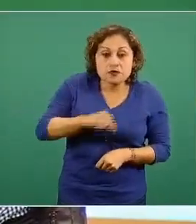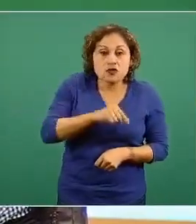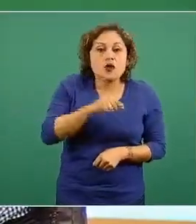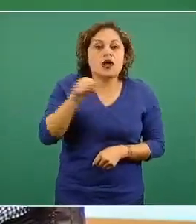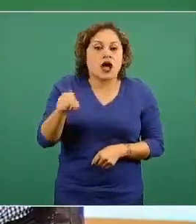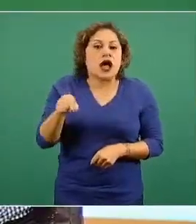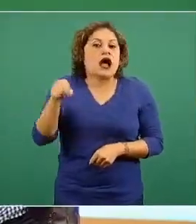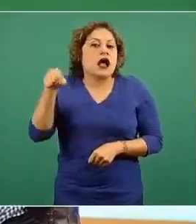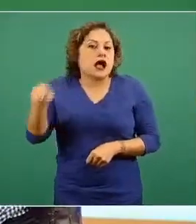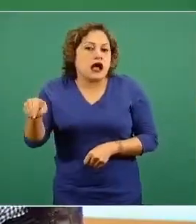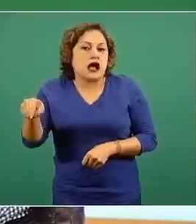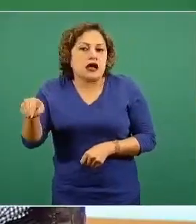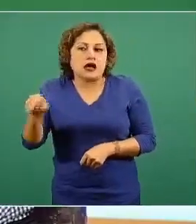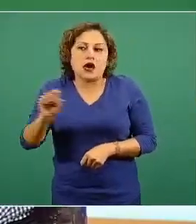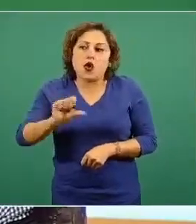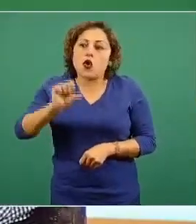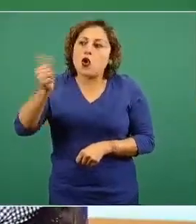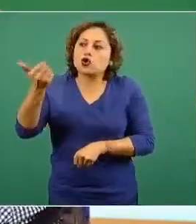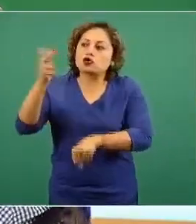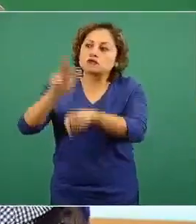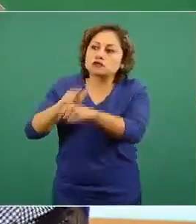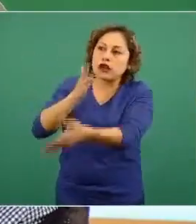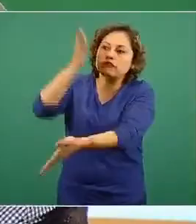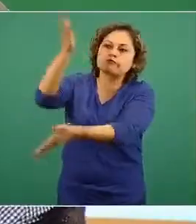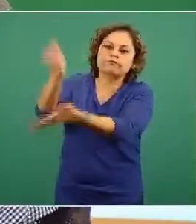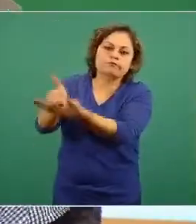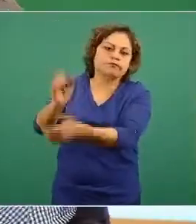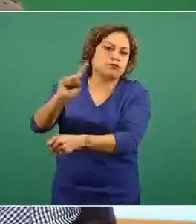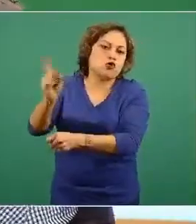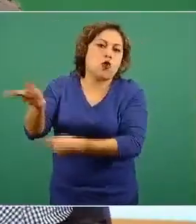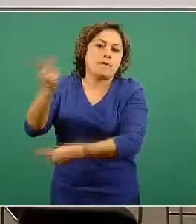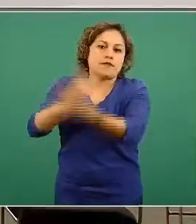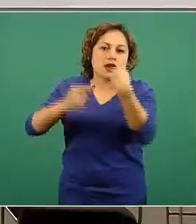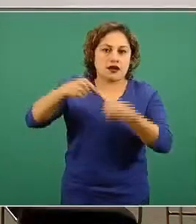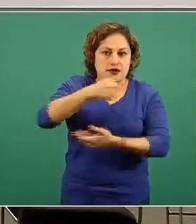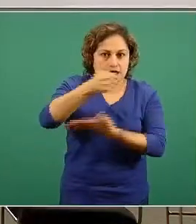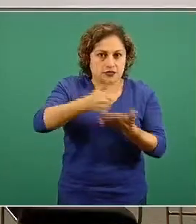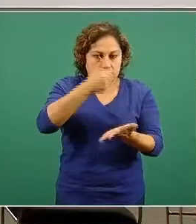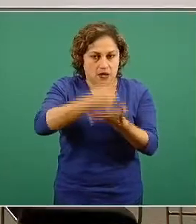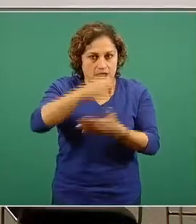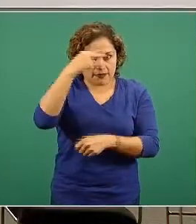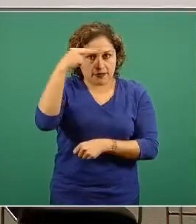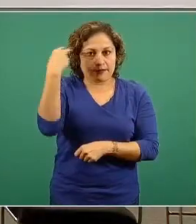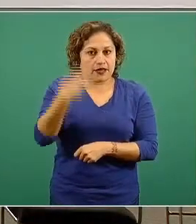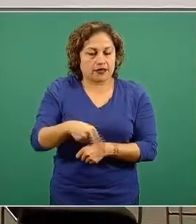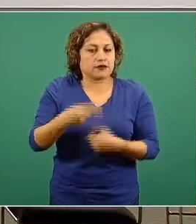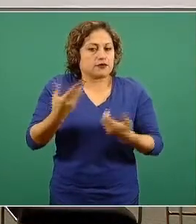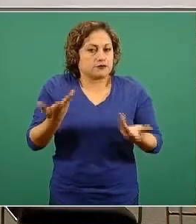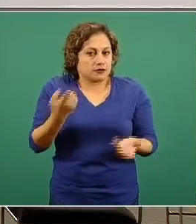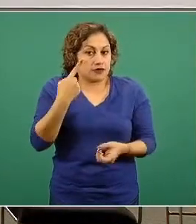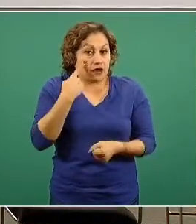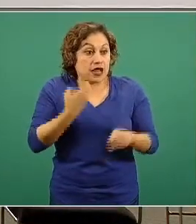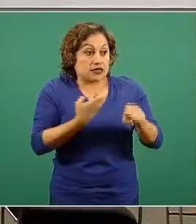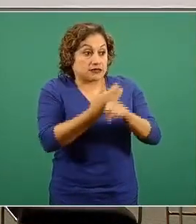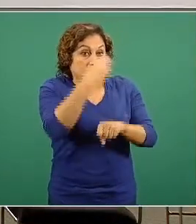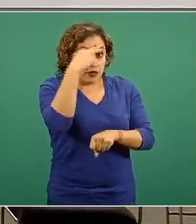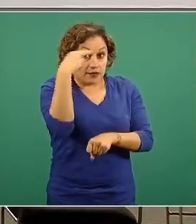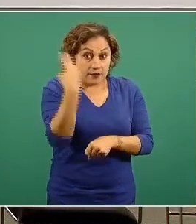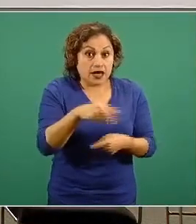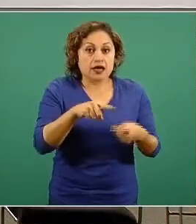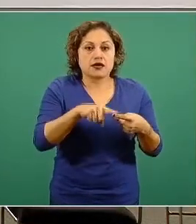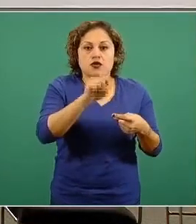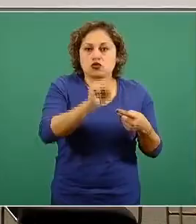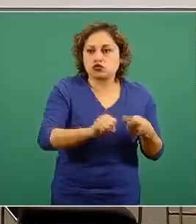unidad hospitalaria más cercana a su domicilio. No hablamos de la generalidad del Estado de México, la zona sur, la zona norte, el